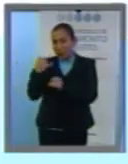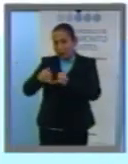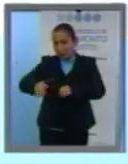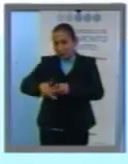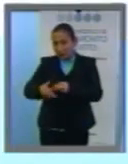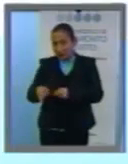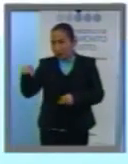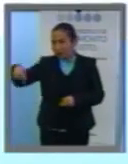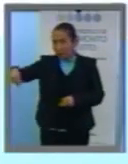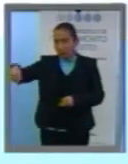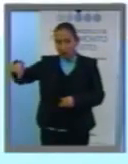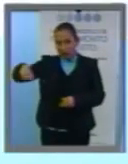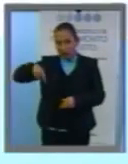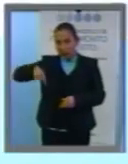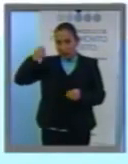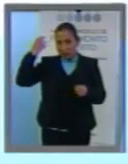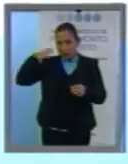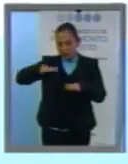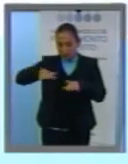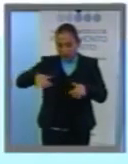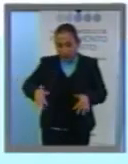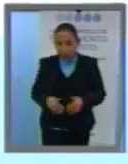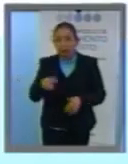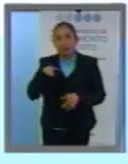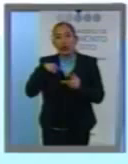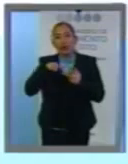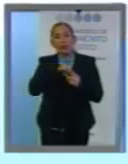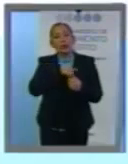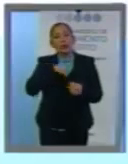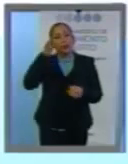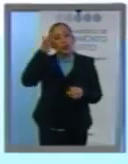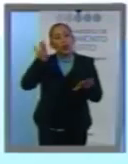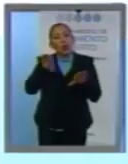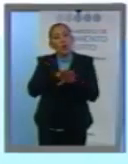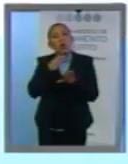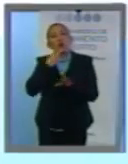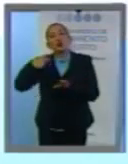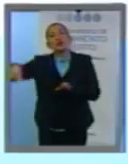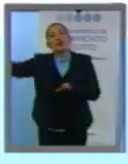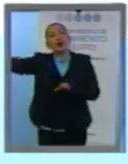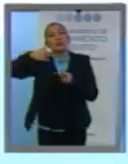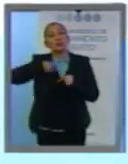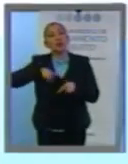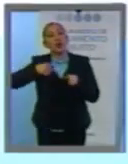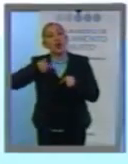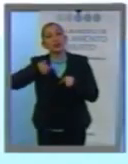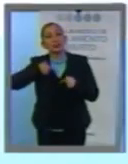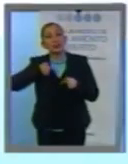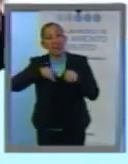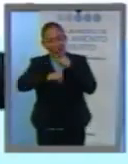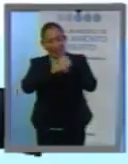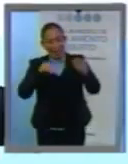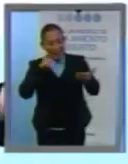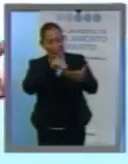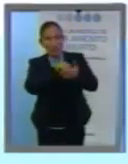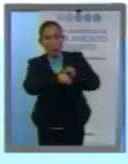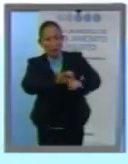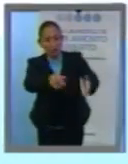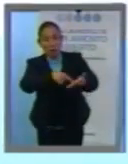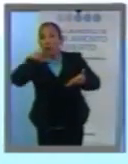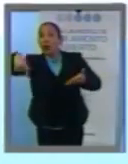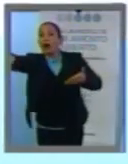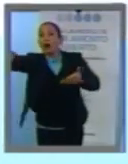inaugural de este seminario, partamos del hecho de cómo lo van a usar la ciudadanía, ¿no? Cómo va a usar